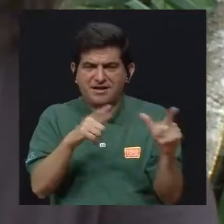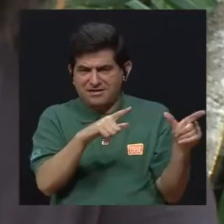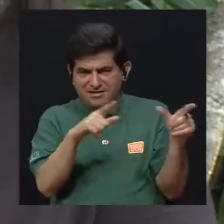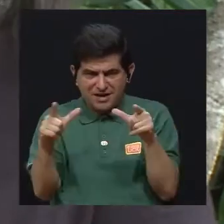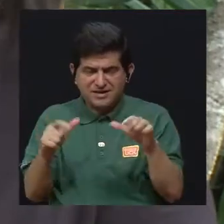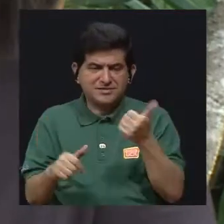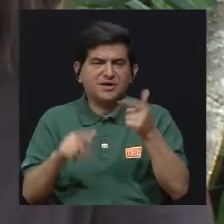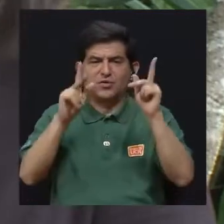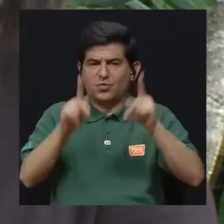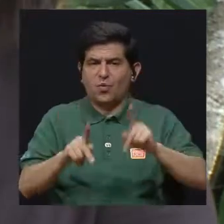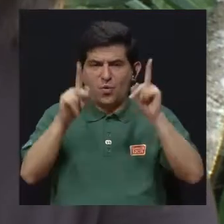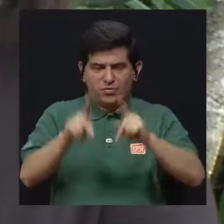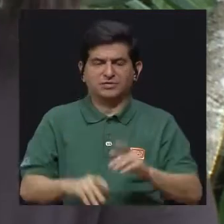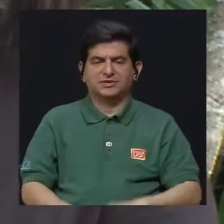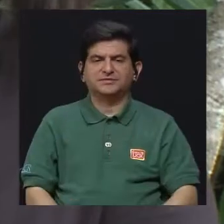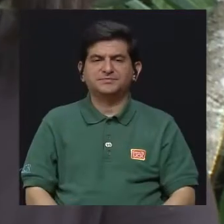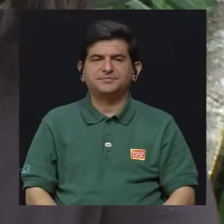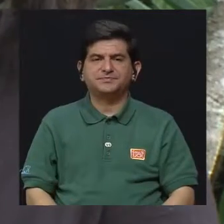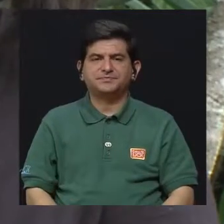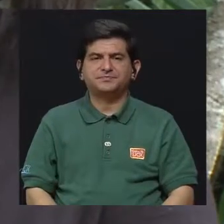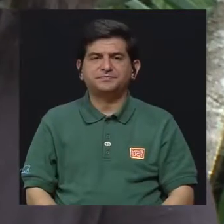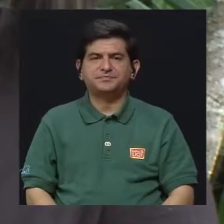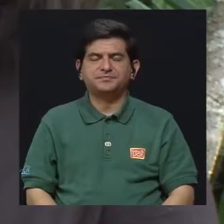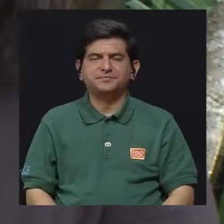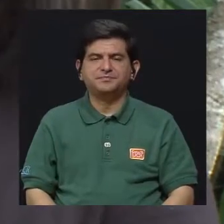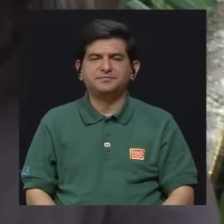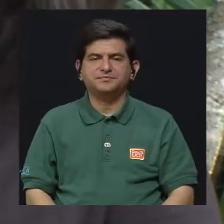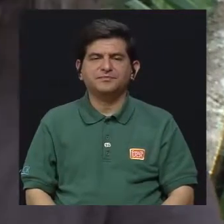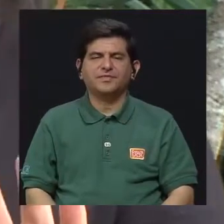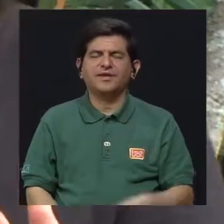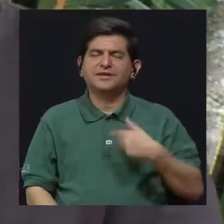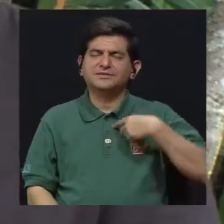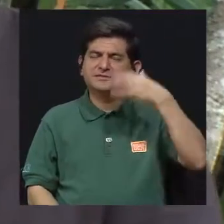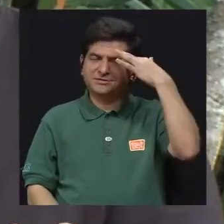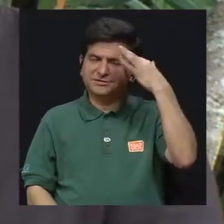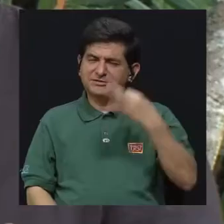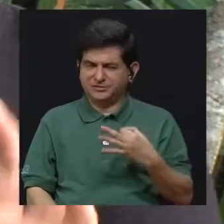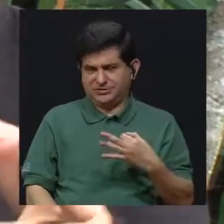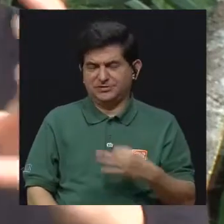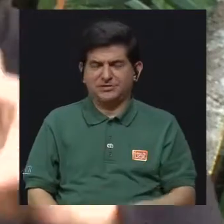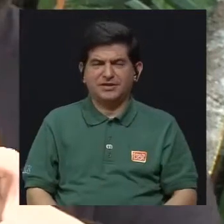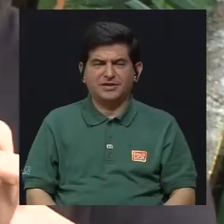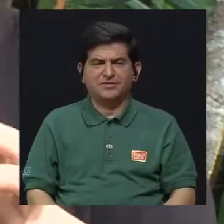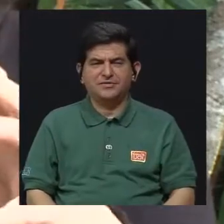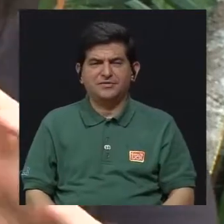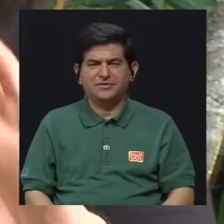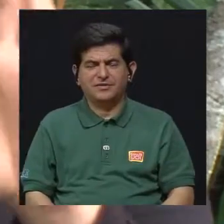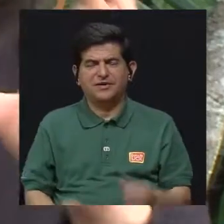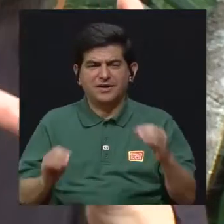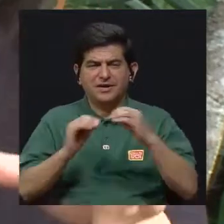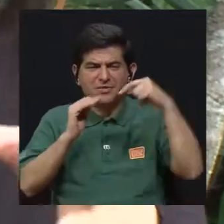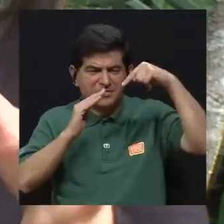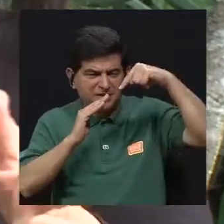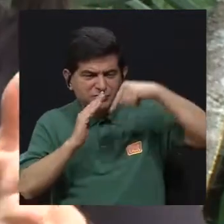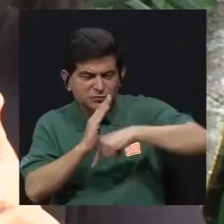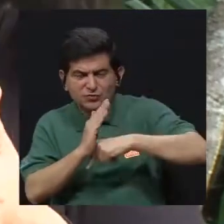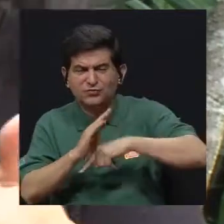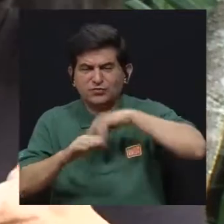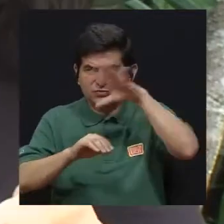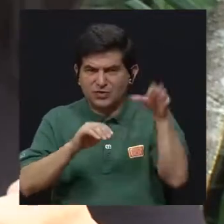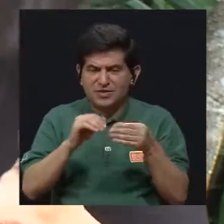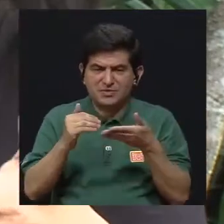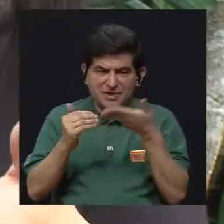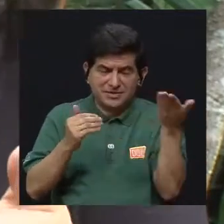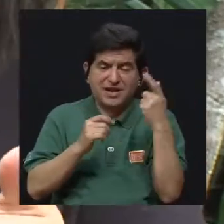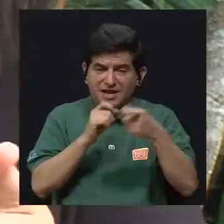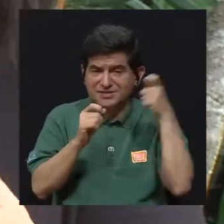abonada con otra gente. Uh-huh. Y yo creo que en el fondo, digamos, además de